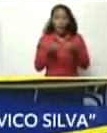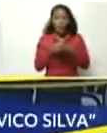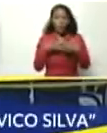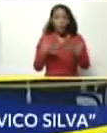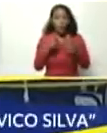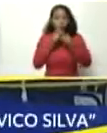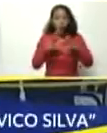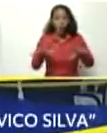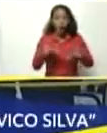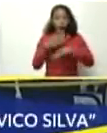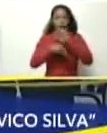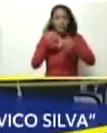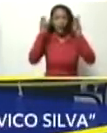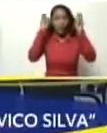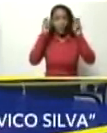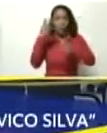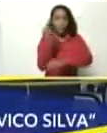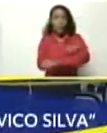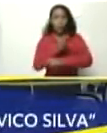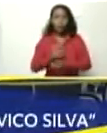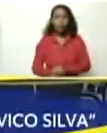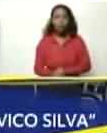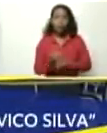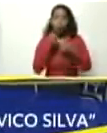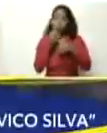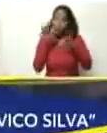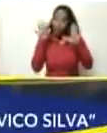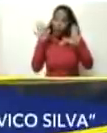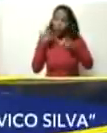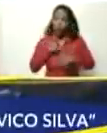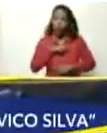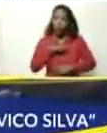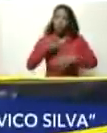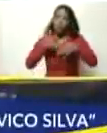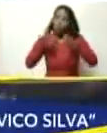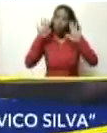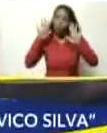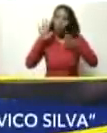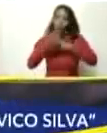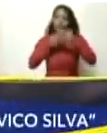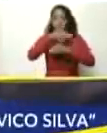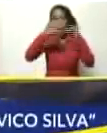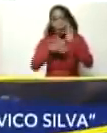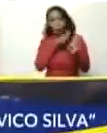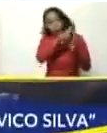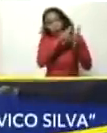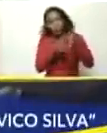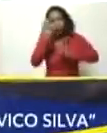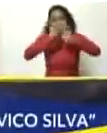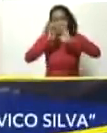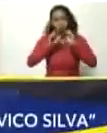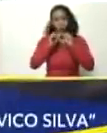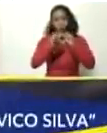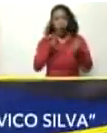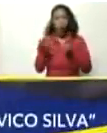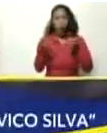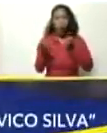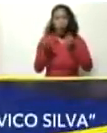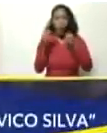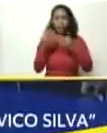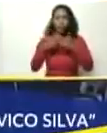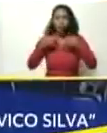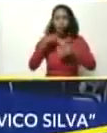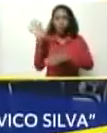se despliega para el tema de la vacunación. Y bueno, sí, y nosotros, por supuesto, bajo el esquema de la evaluación, el seguimiento y control para que todo